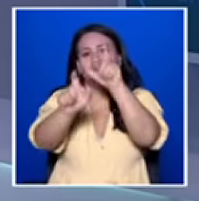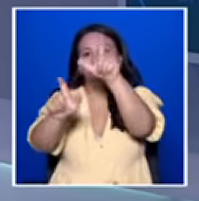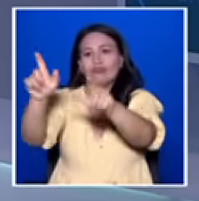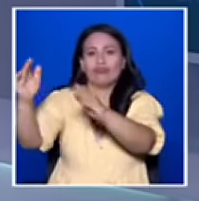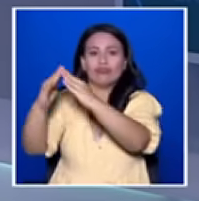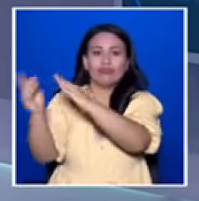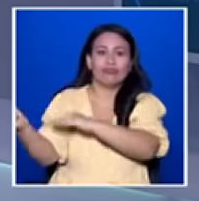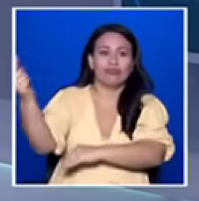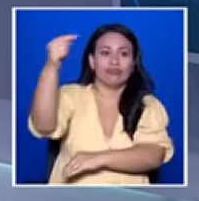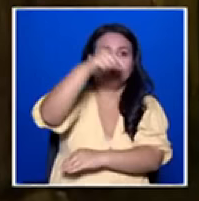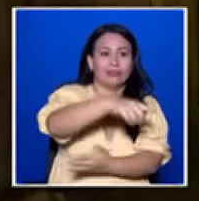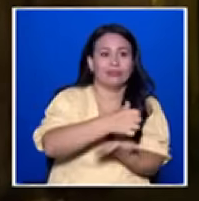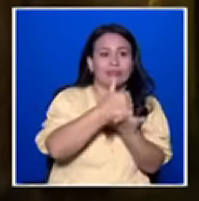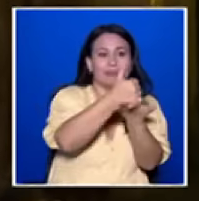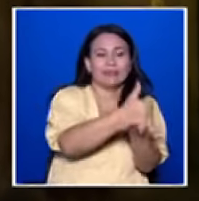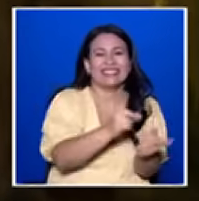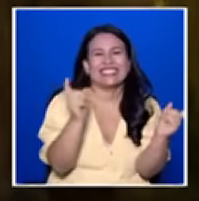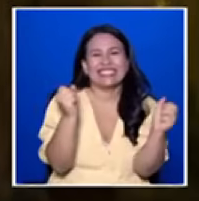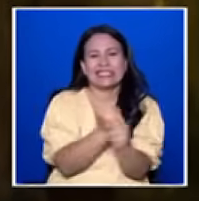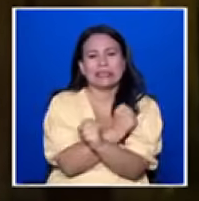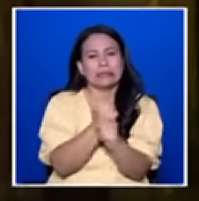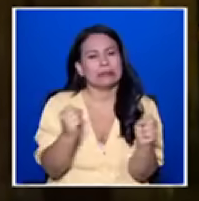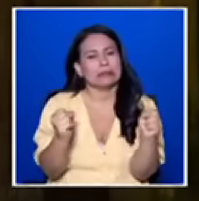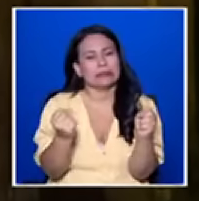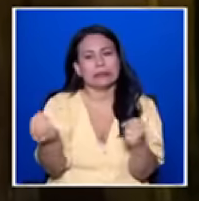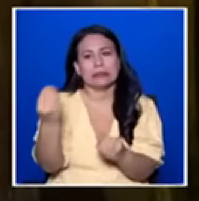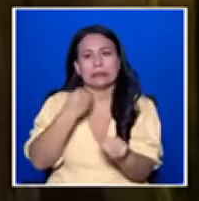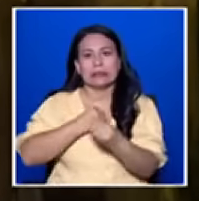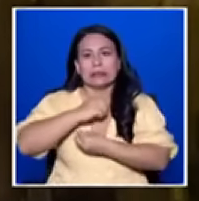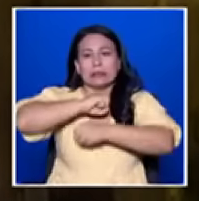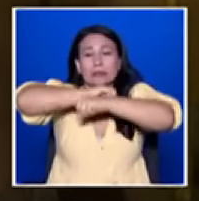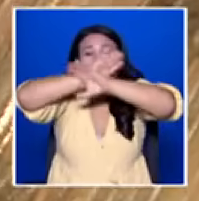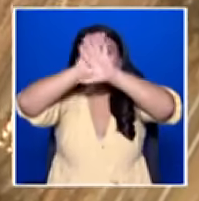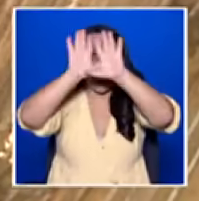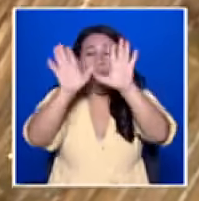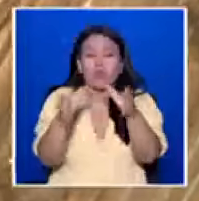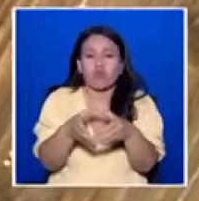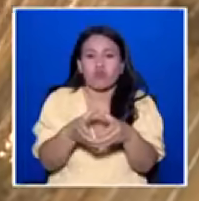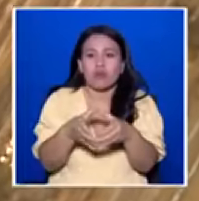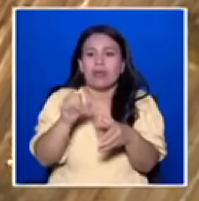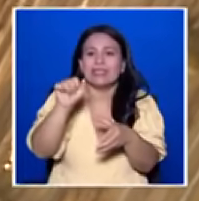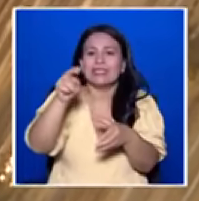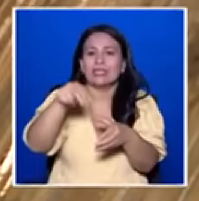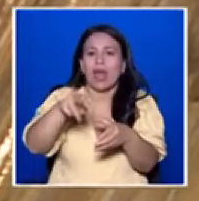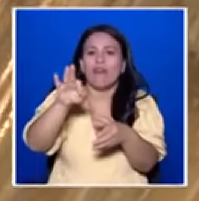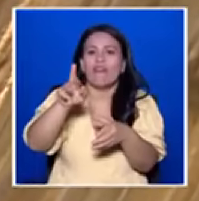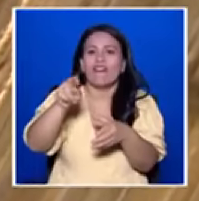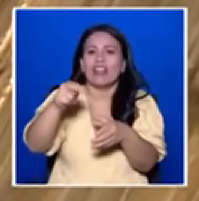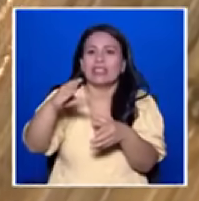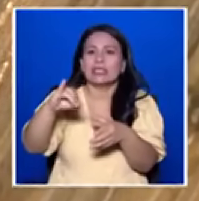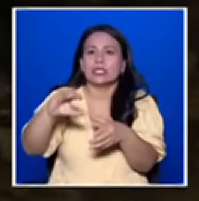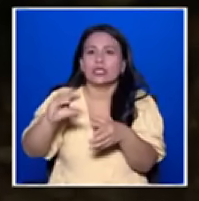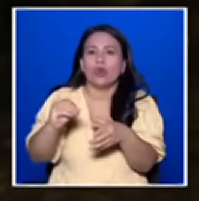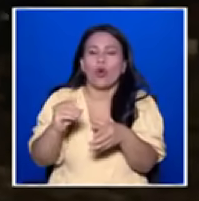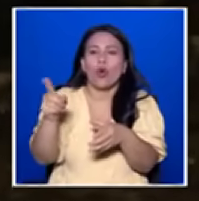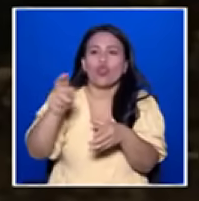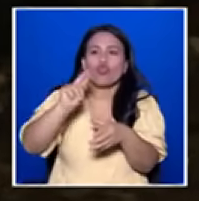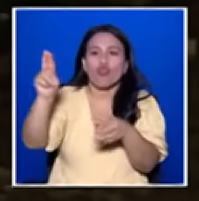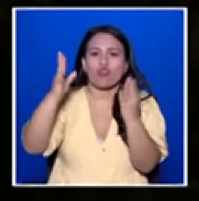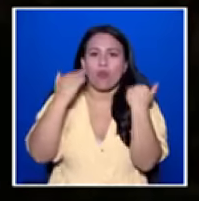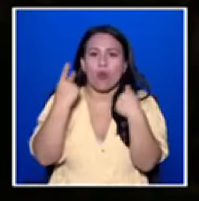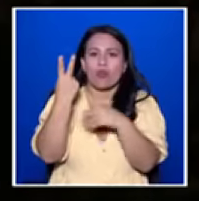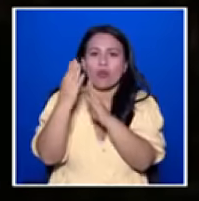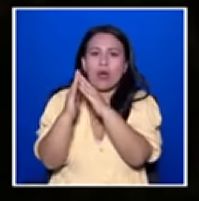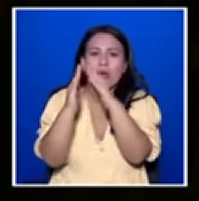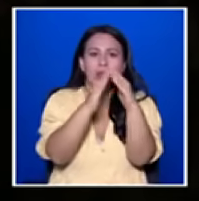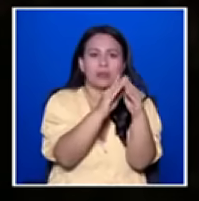vecinos. El incendio se reportó esta madrugada en la cooperativa San Francisco, en el norte de Guayaquil. Dos